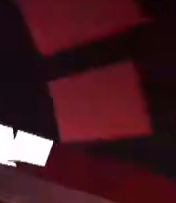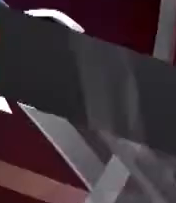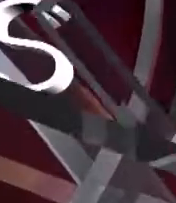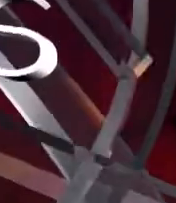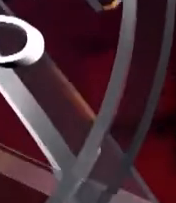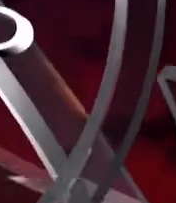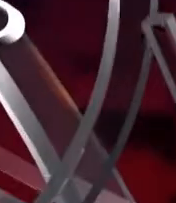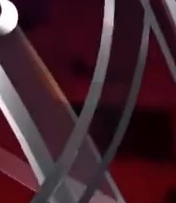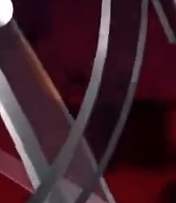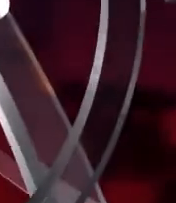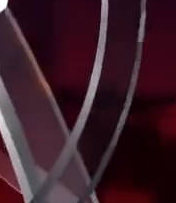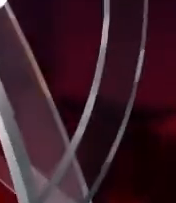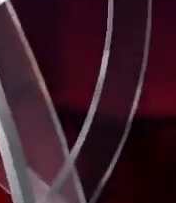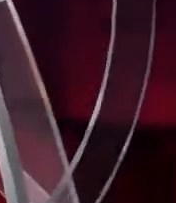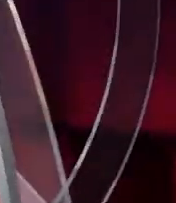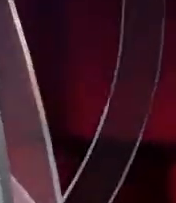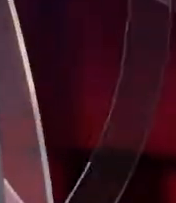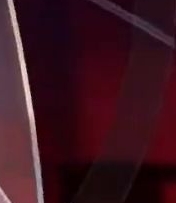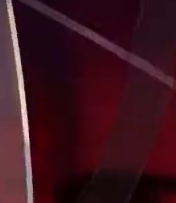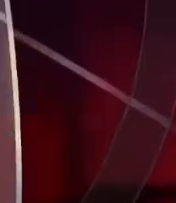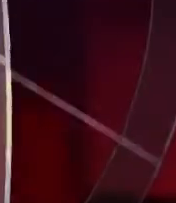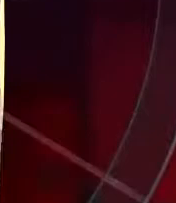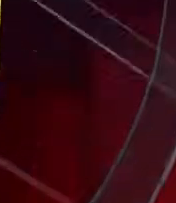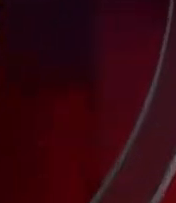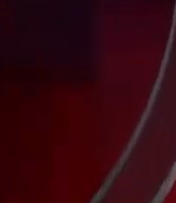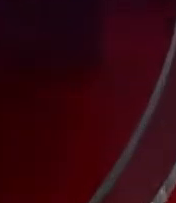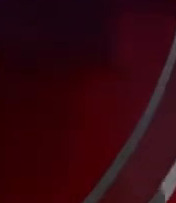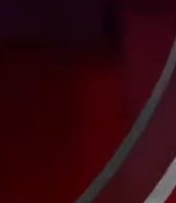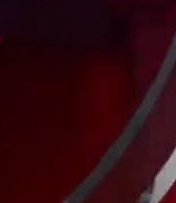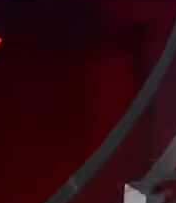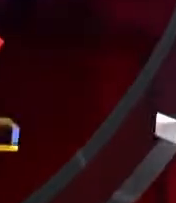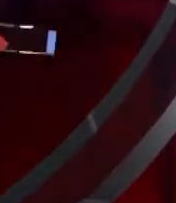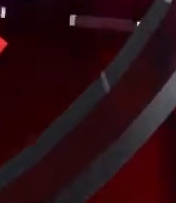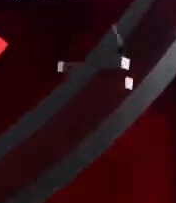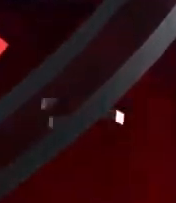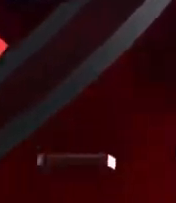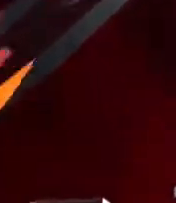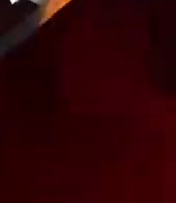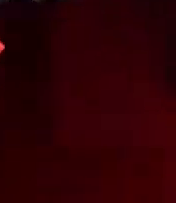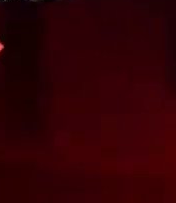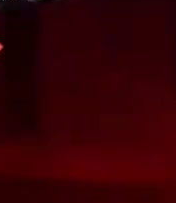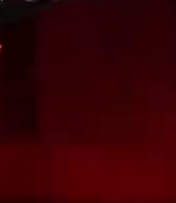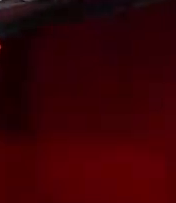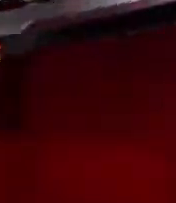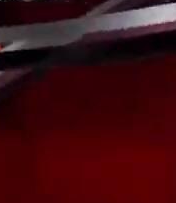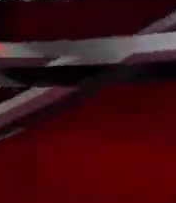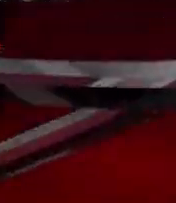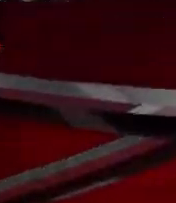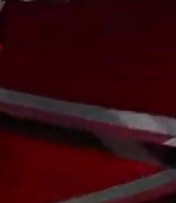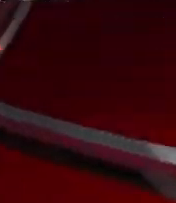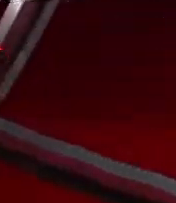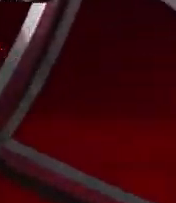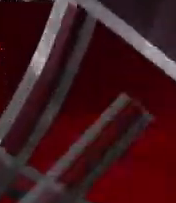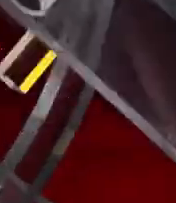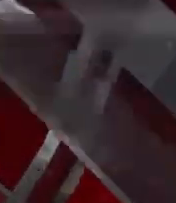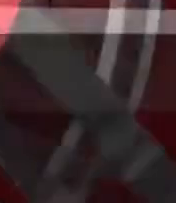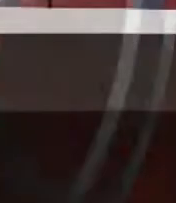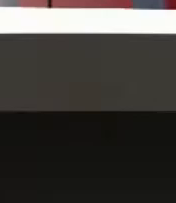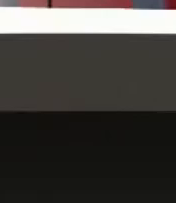Televisión Legislativa presenta TVL Noticias, emisión central, con Mariela Logroño.